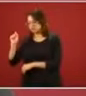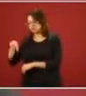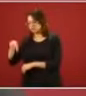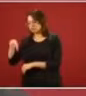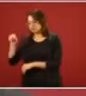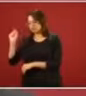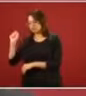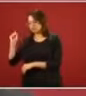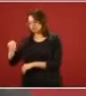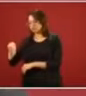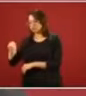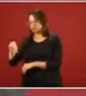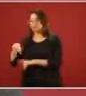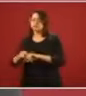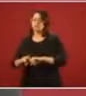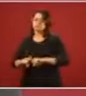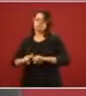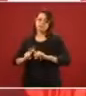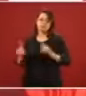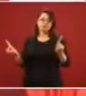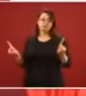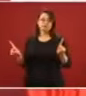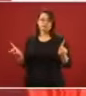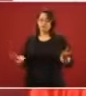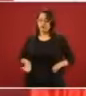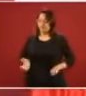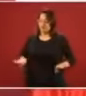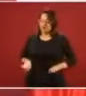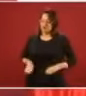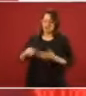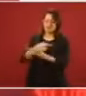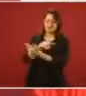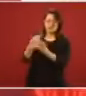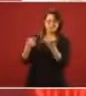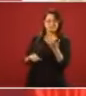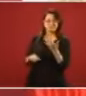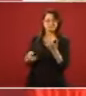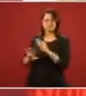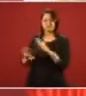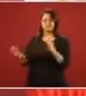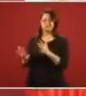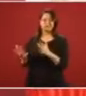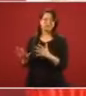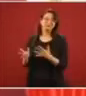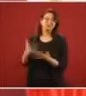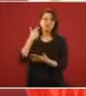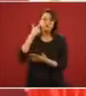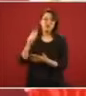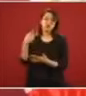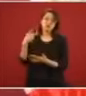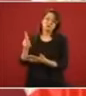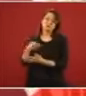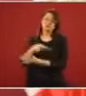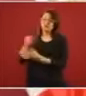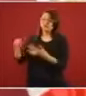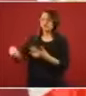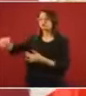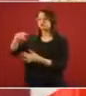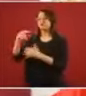No quiero aquí describirlos, pero son clasistas, son racistas,